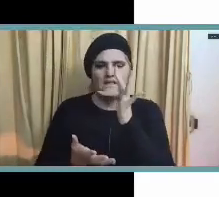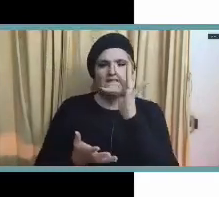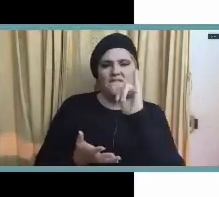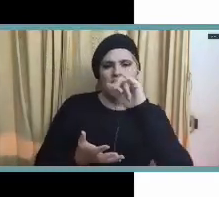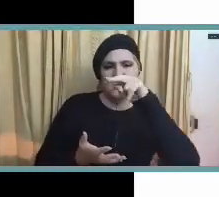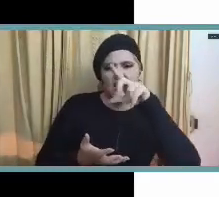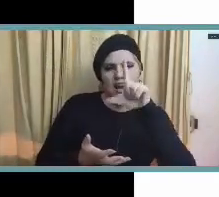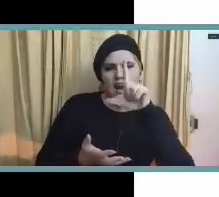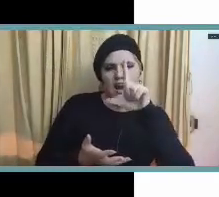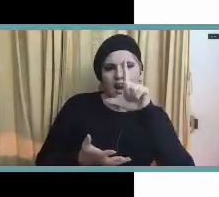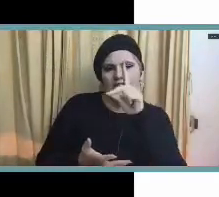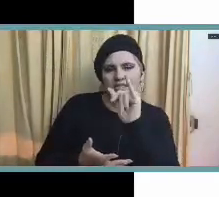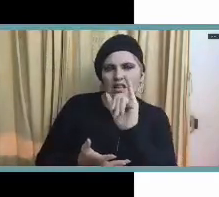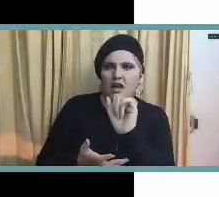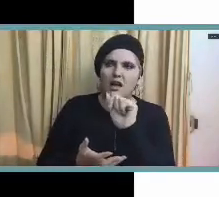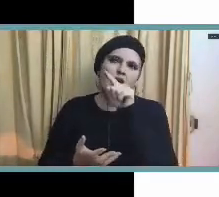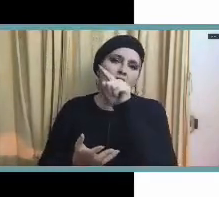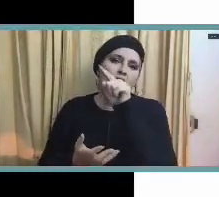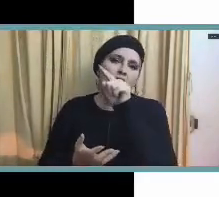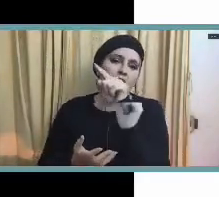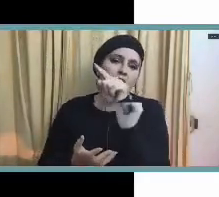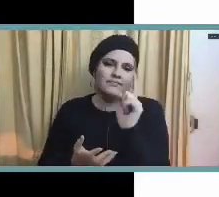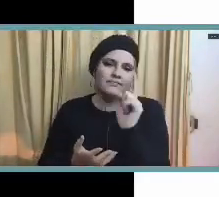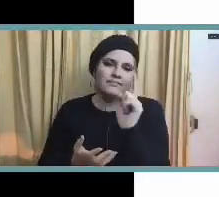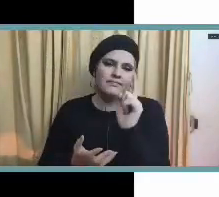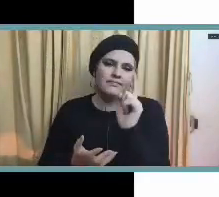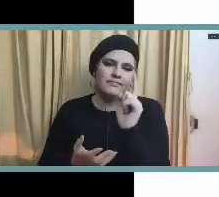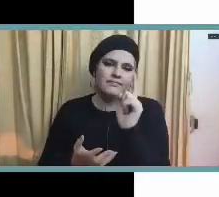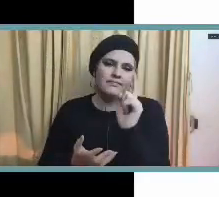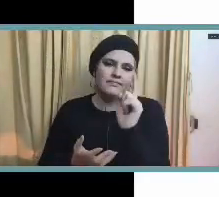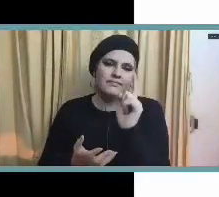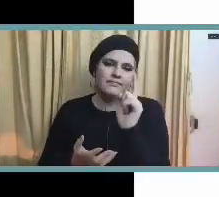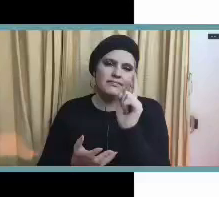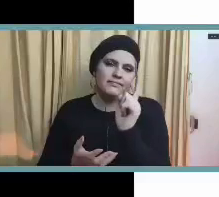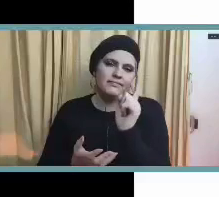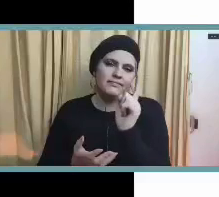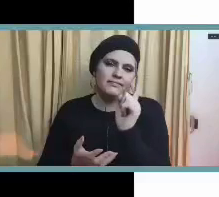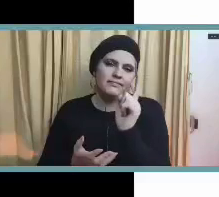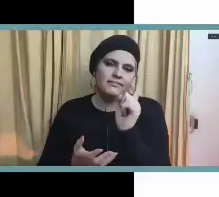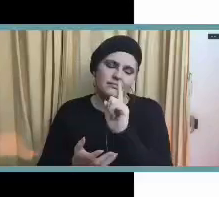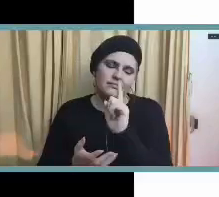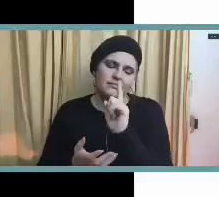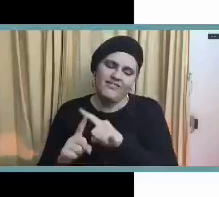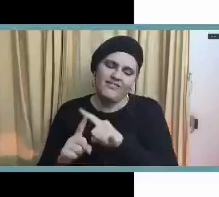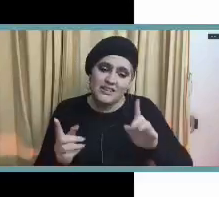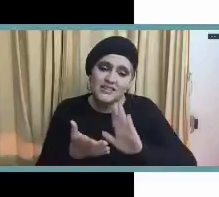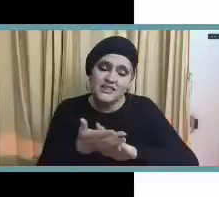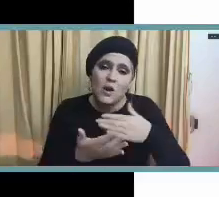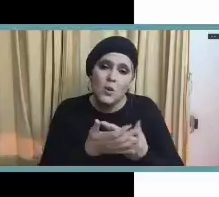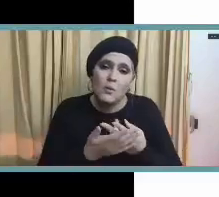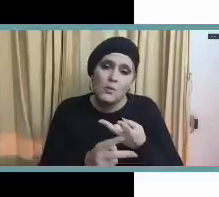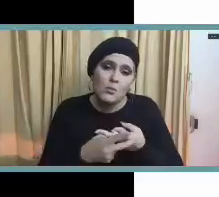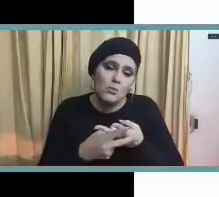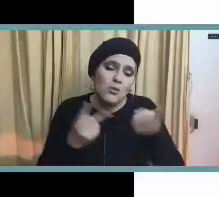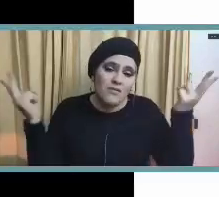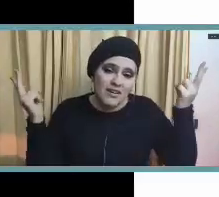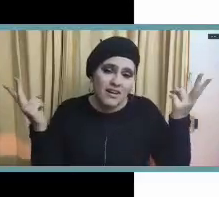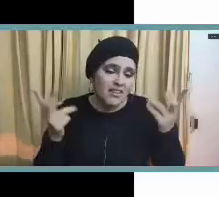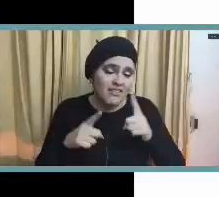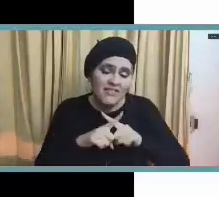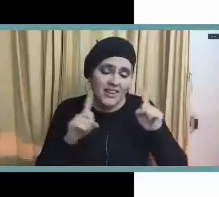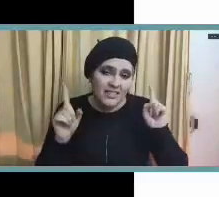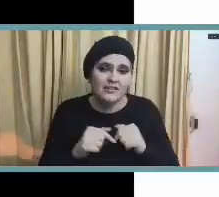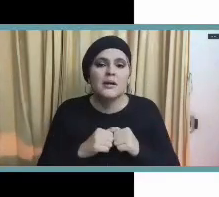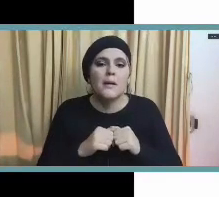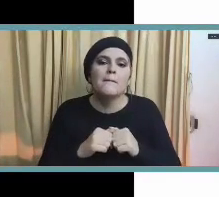allá. Tenemos una realidad distinta del punto de vista de salud pública. Por lo tanto, también respecto al